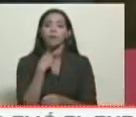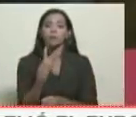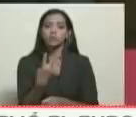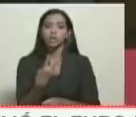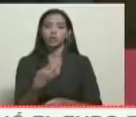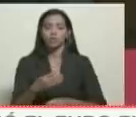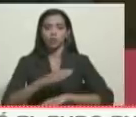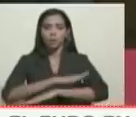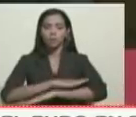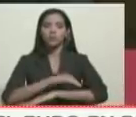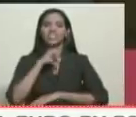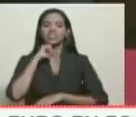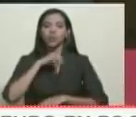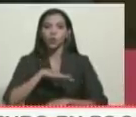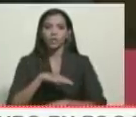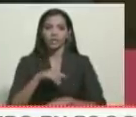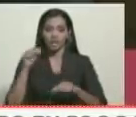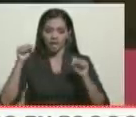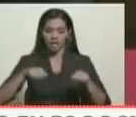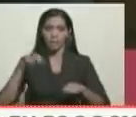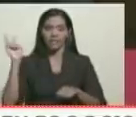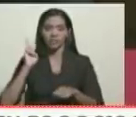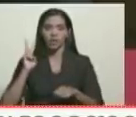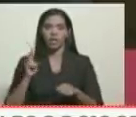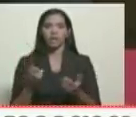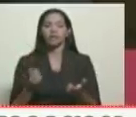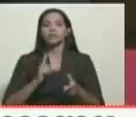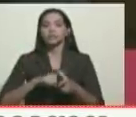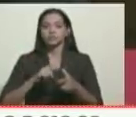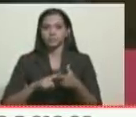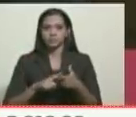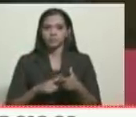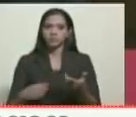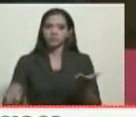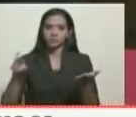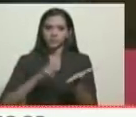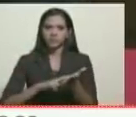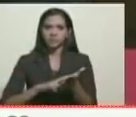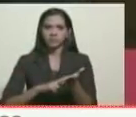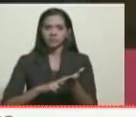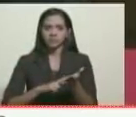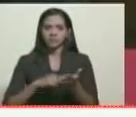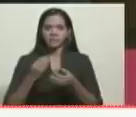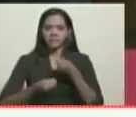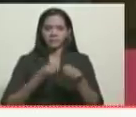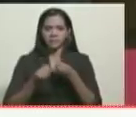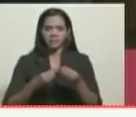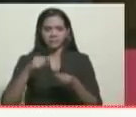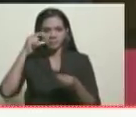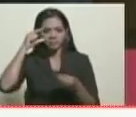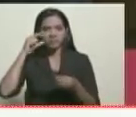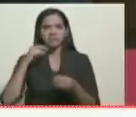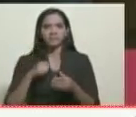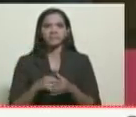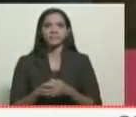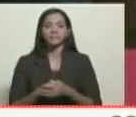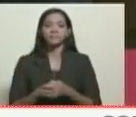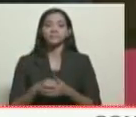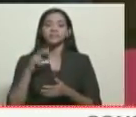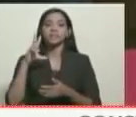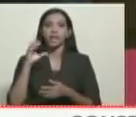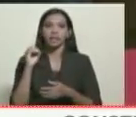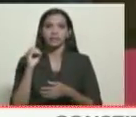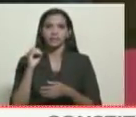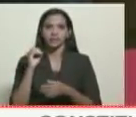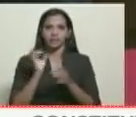posición histórica en este país. En ese sentido, repito, lo que vimos el día 30